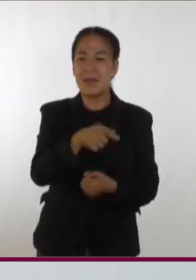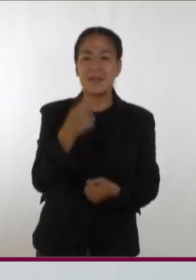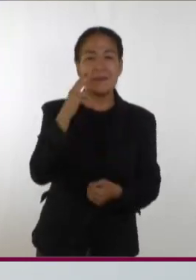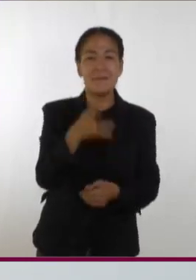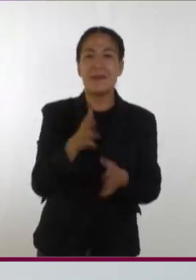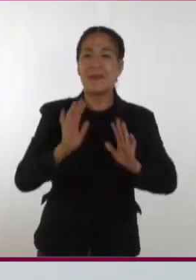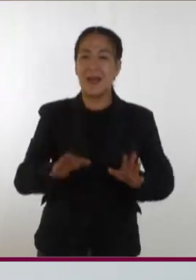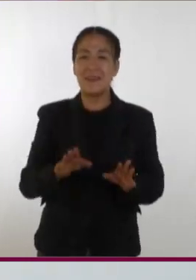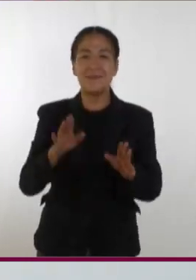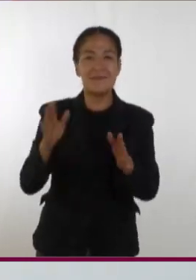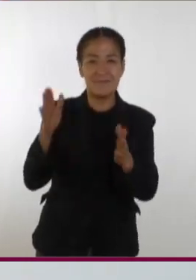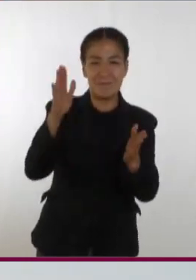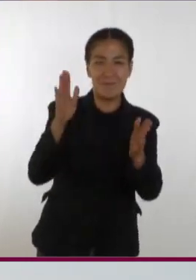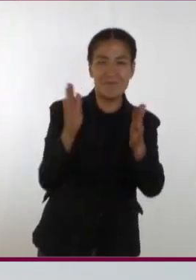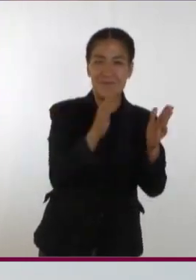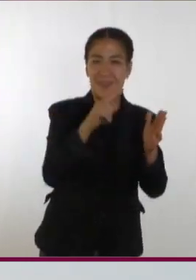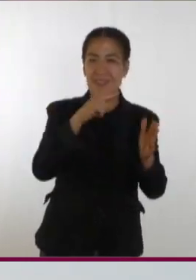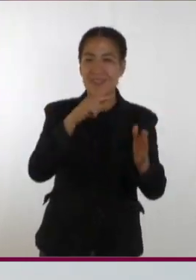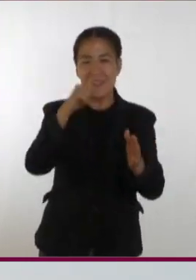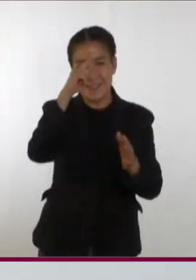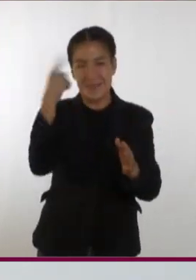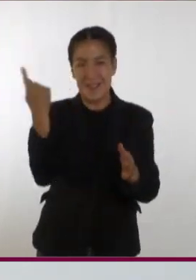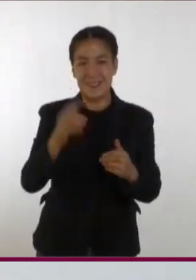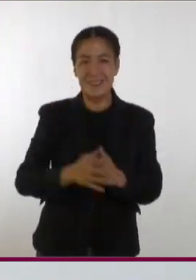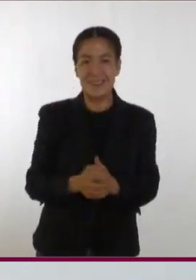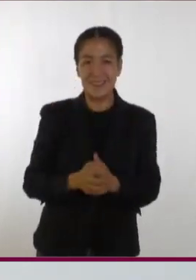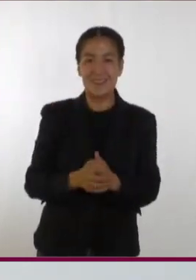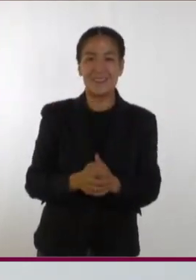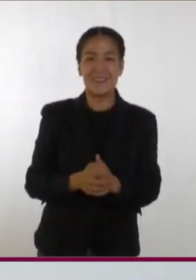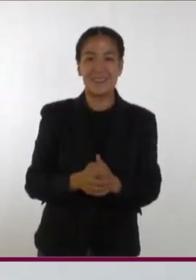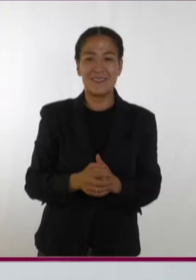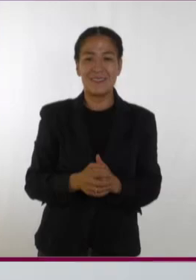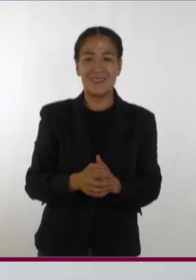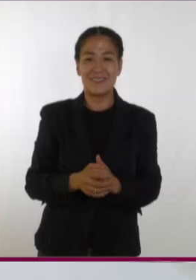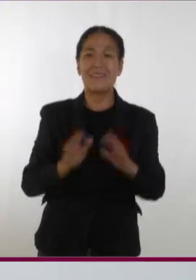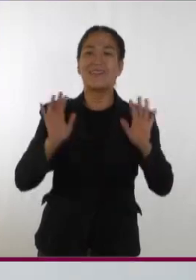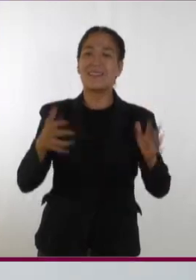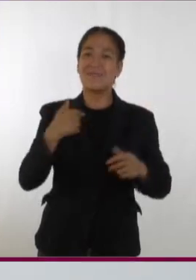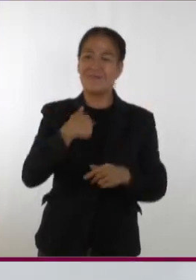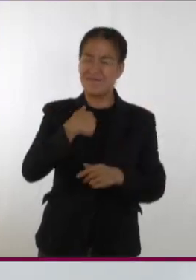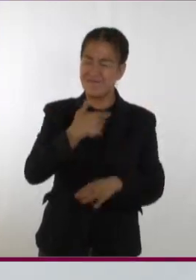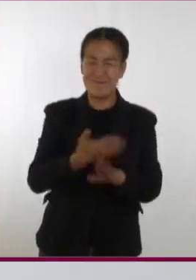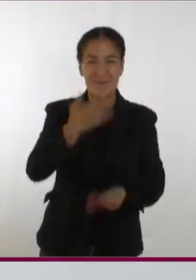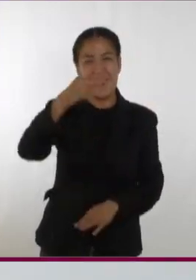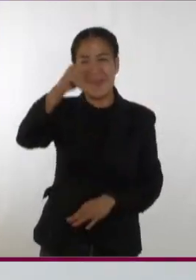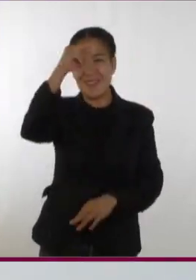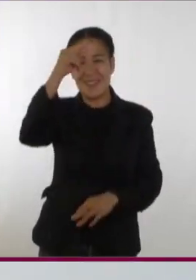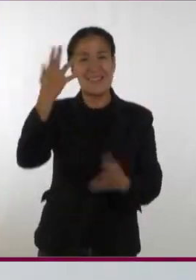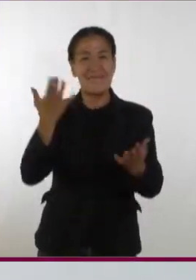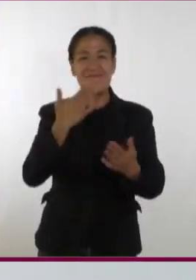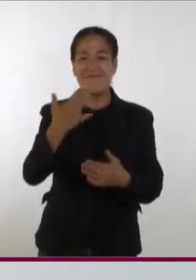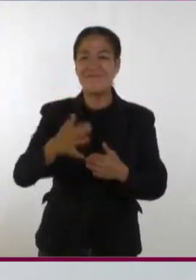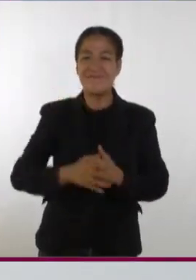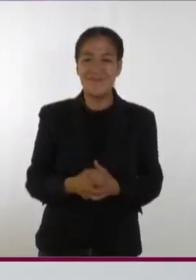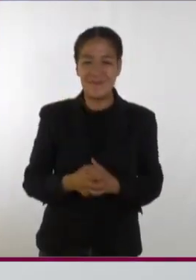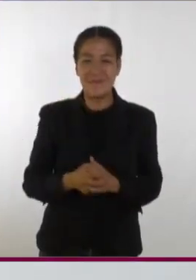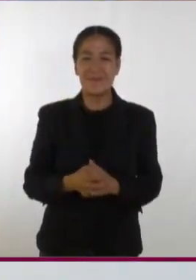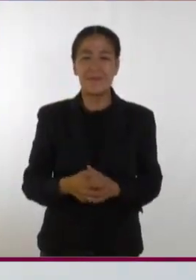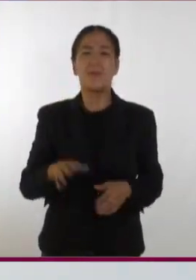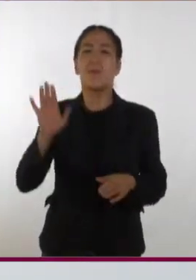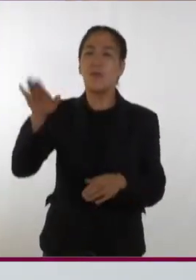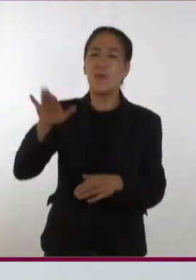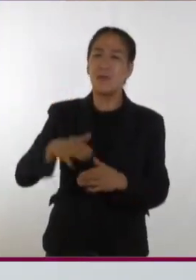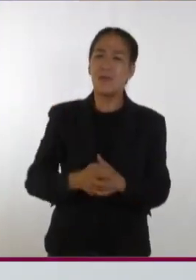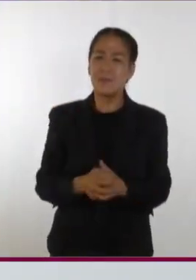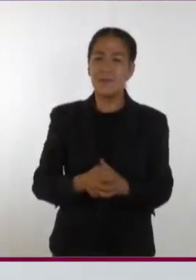Y esta quedará en la medida. Y ya, mira, lo Sí. deslizaste, queda un hueco de 2. Bien, Mara. Soy brillante.